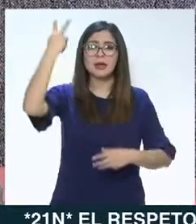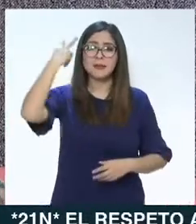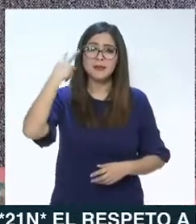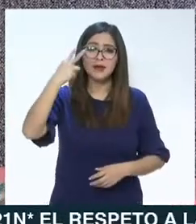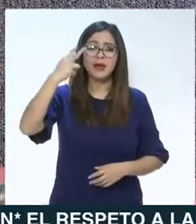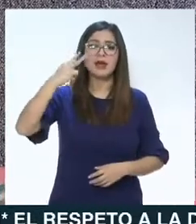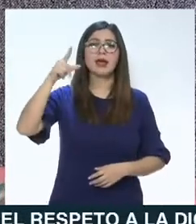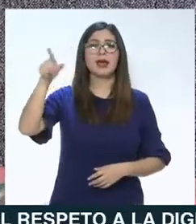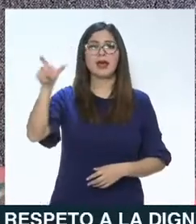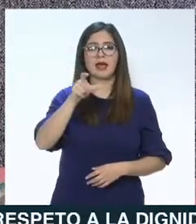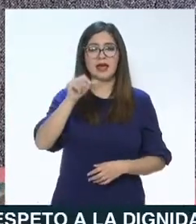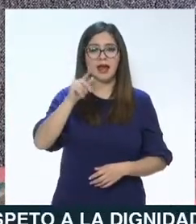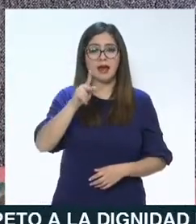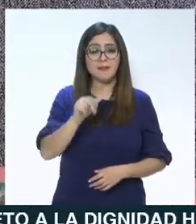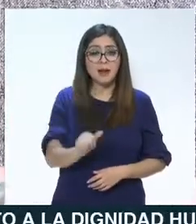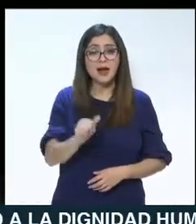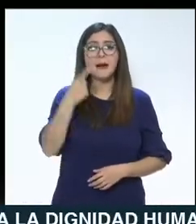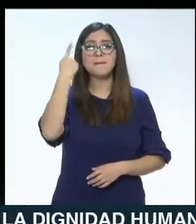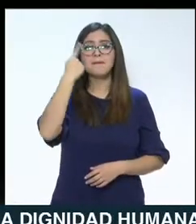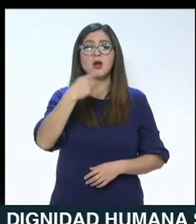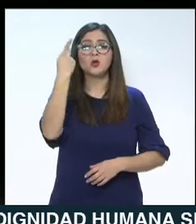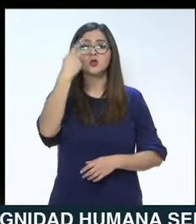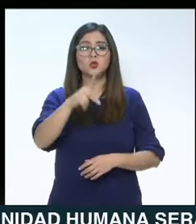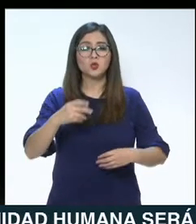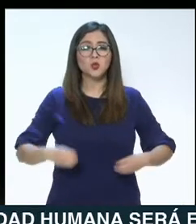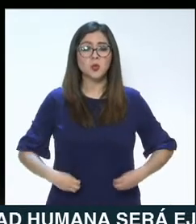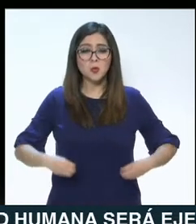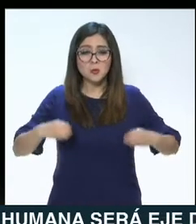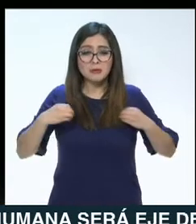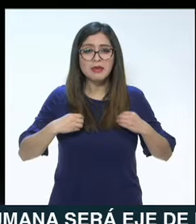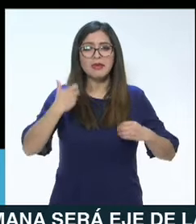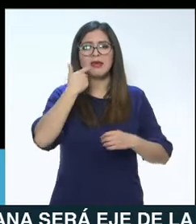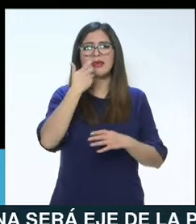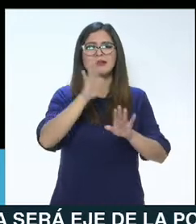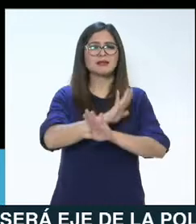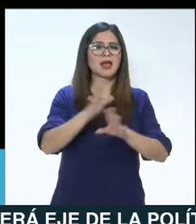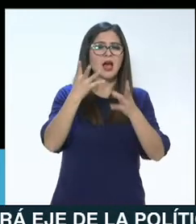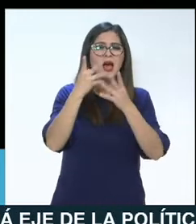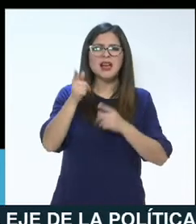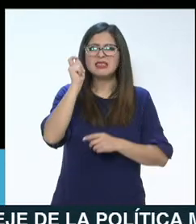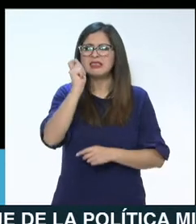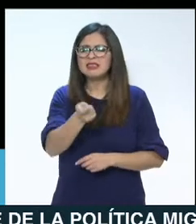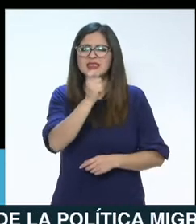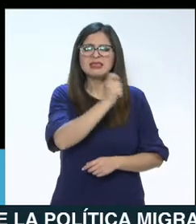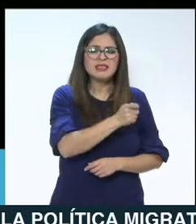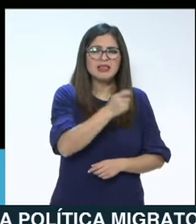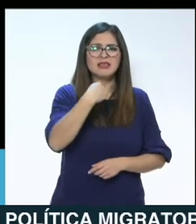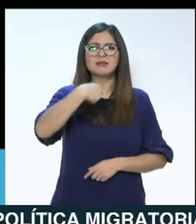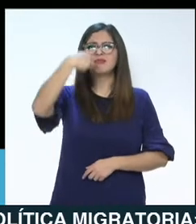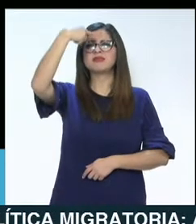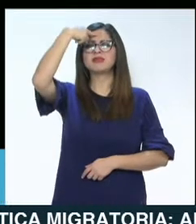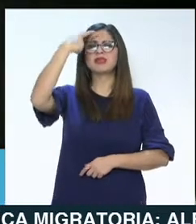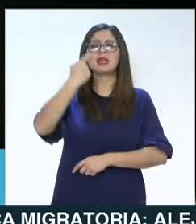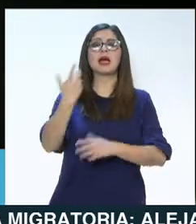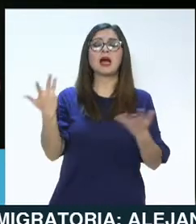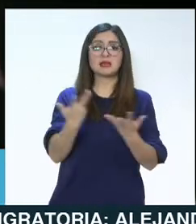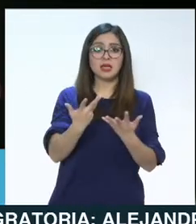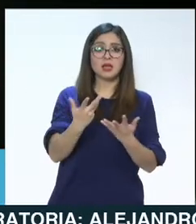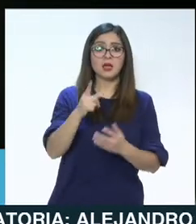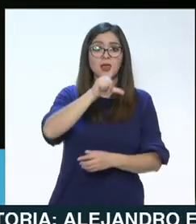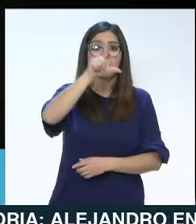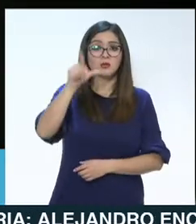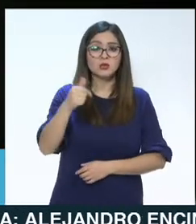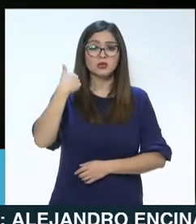dijo Yaya, para resolver cosas que tienen en su vida todavía ahí sueltas y no se dan cuenta de que